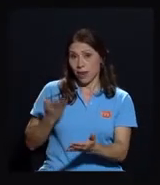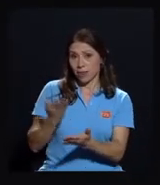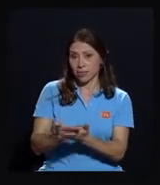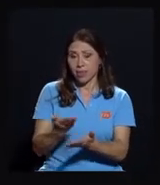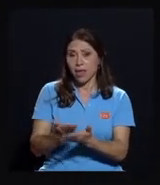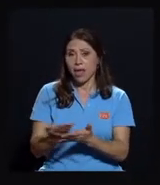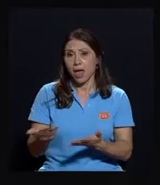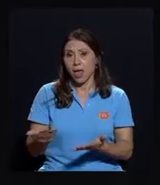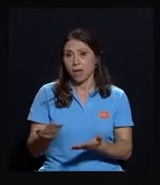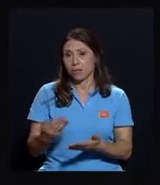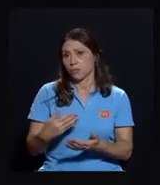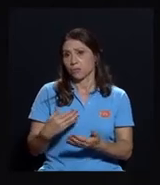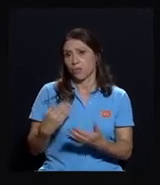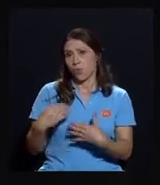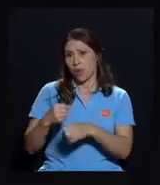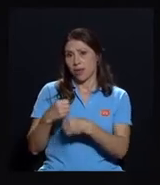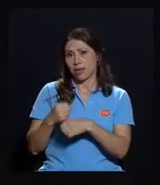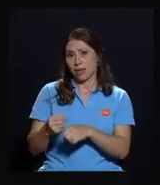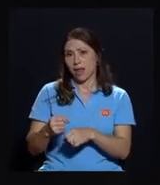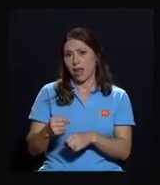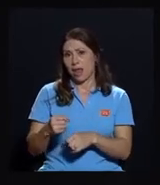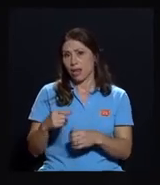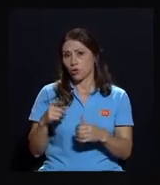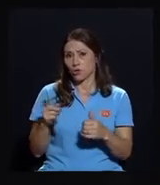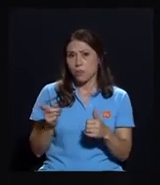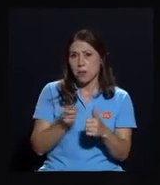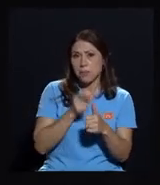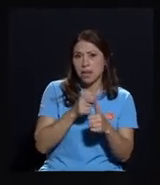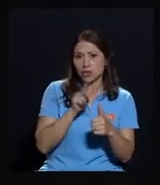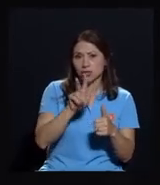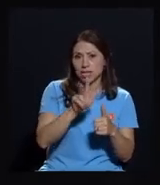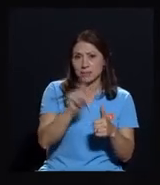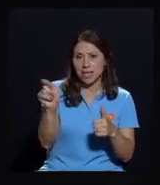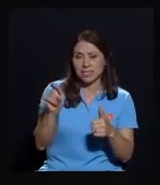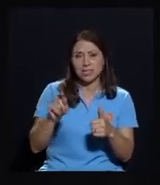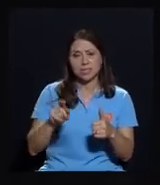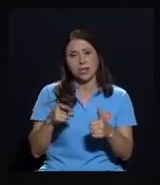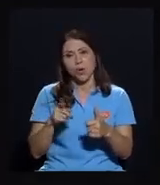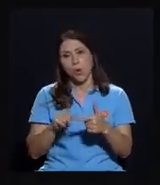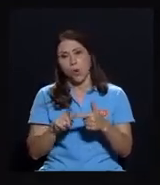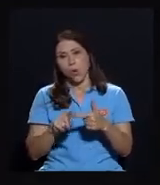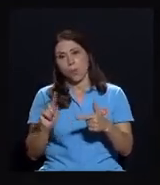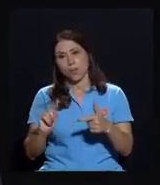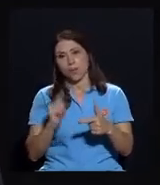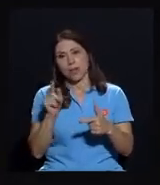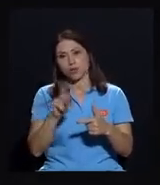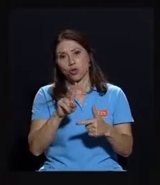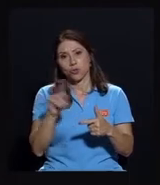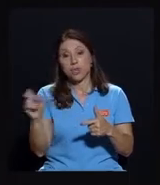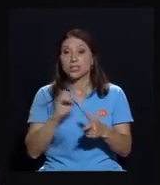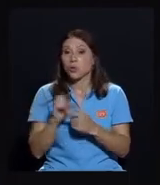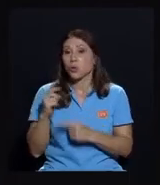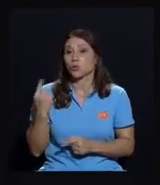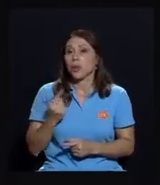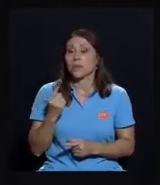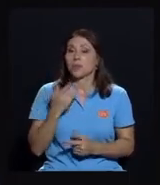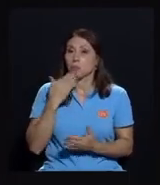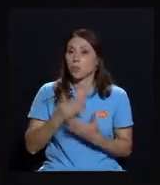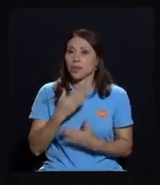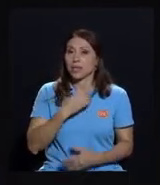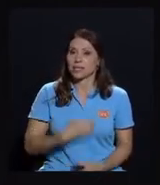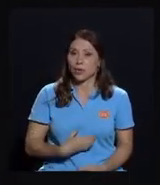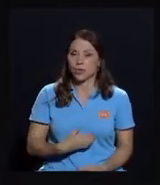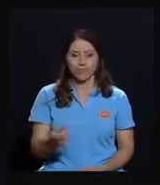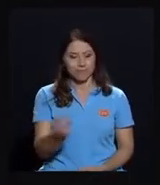en los que link en los finos tres meses primero dos meses eso es un buen deseo no lo primero y lo primordial ya que no podemos perder